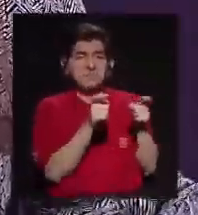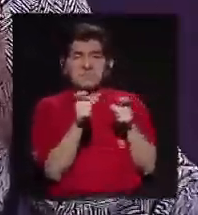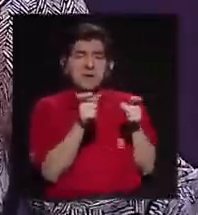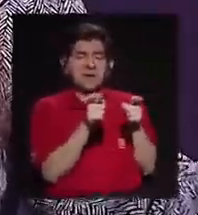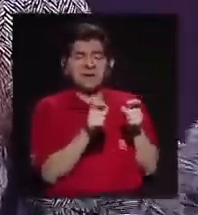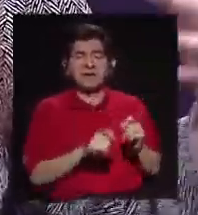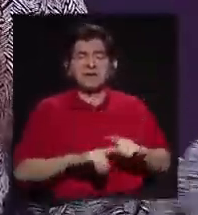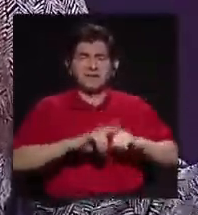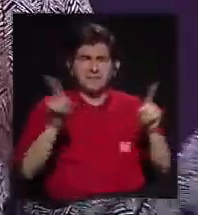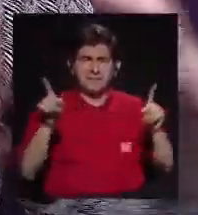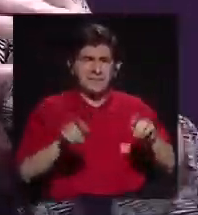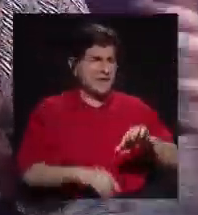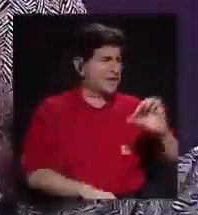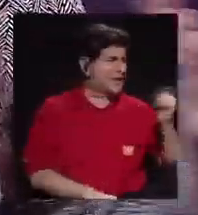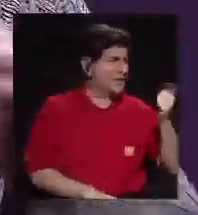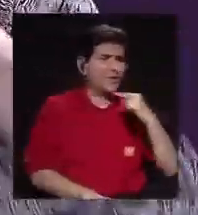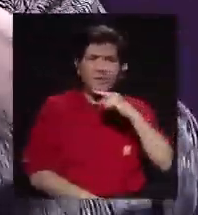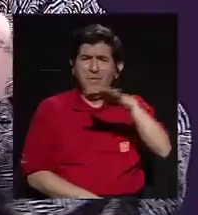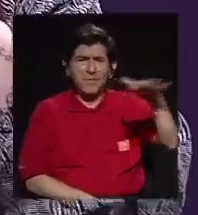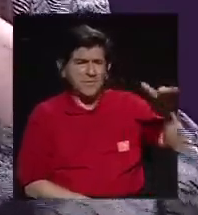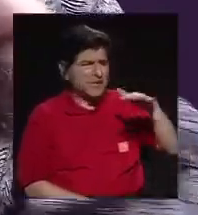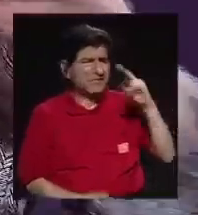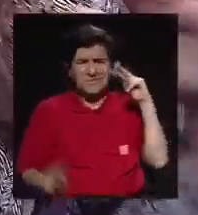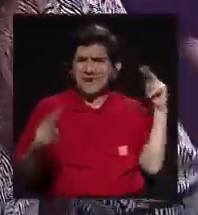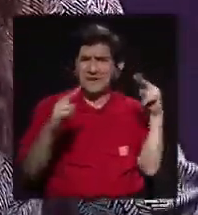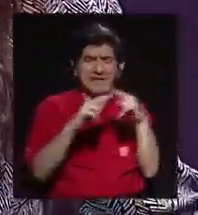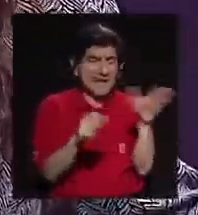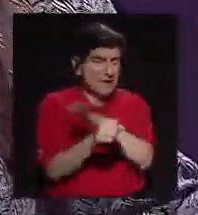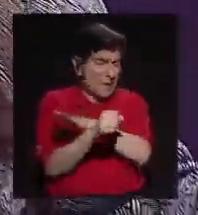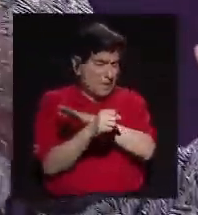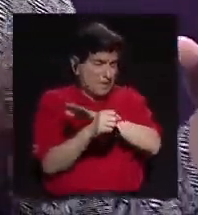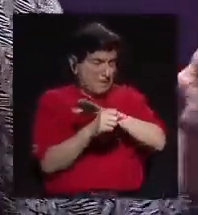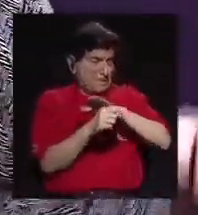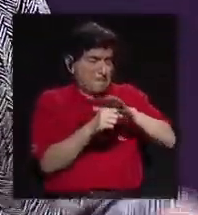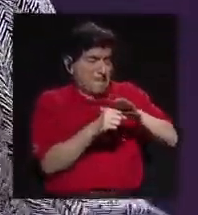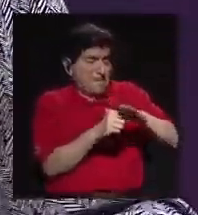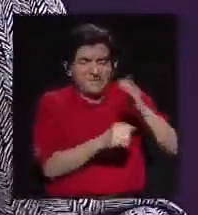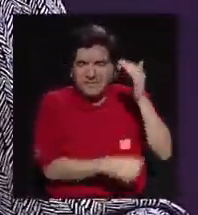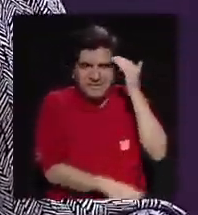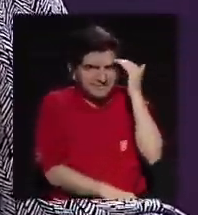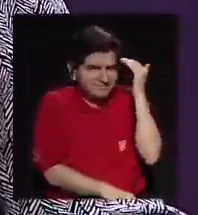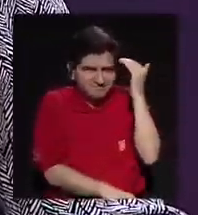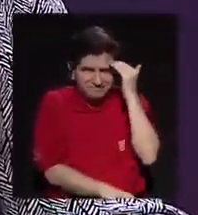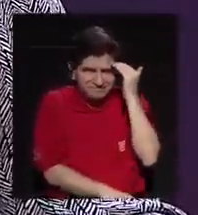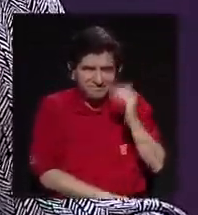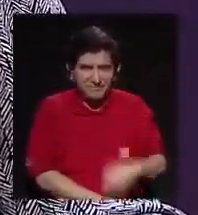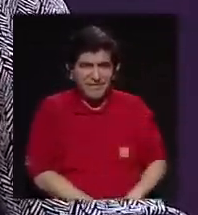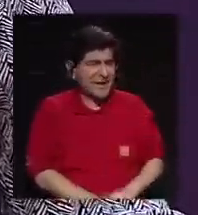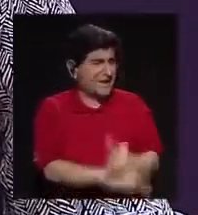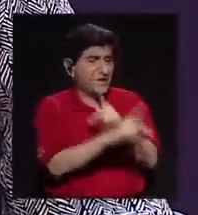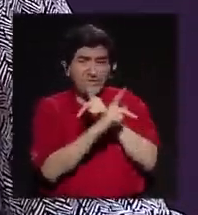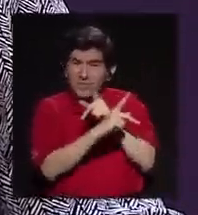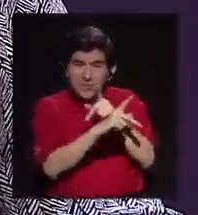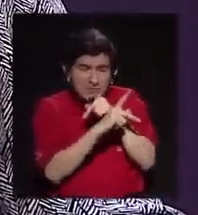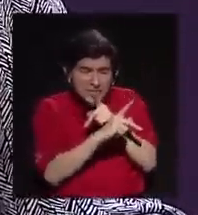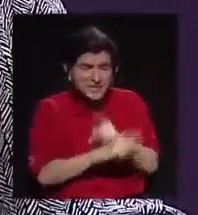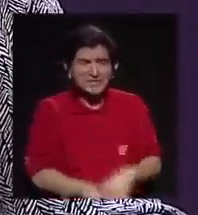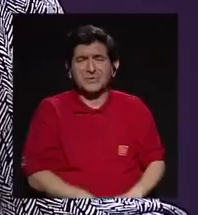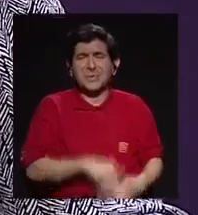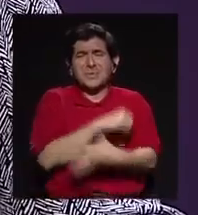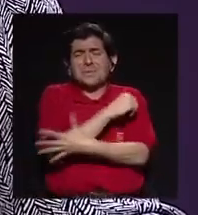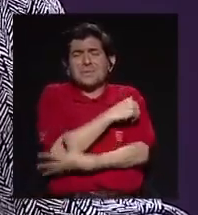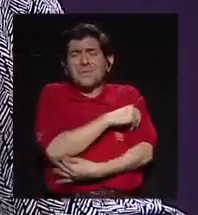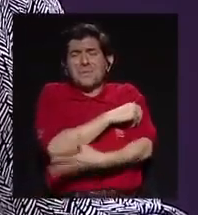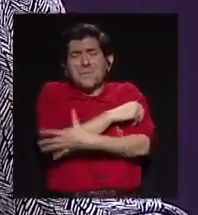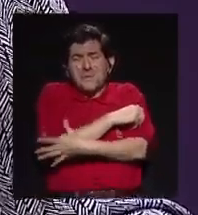y desconocemos esas otras realidades que son absolutamente ajenas, ¿verdad? En una desprotección, en una pobreza, y yo